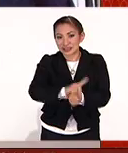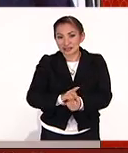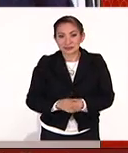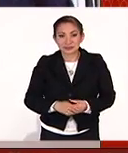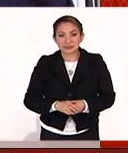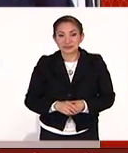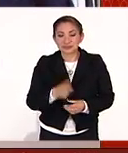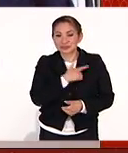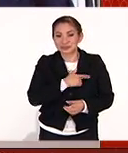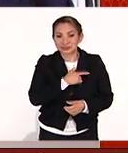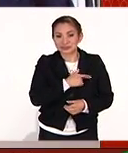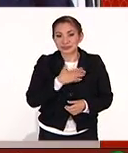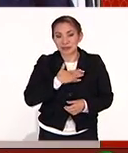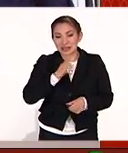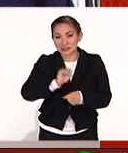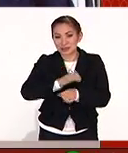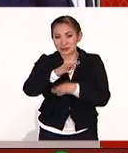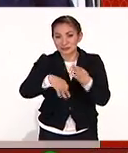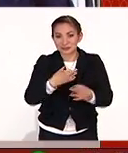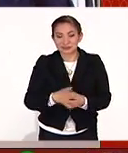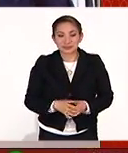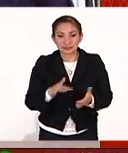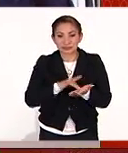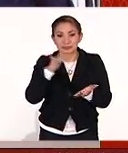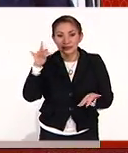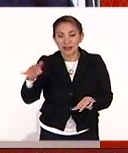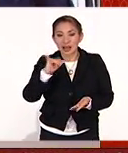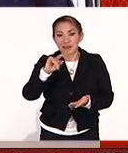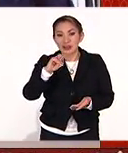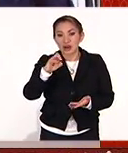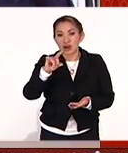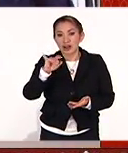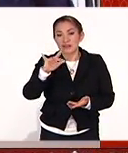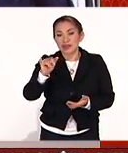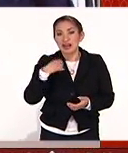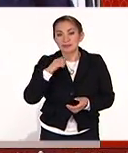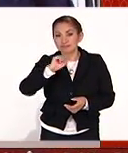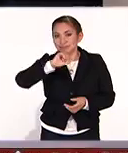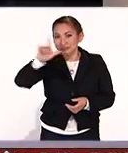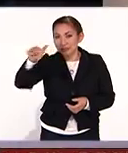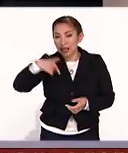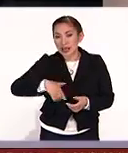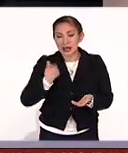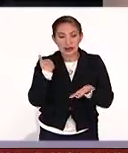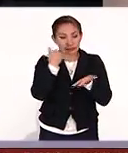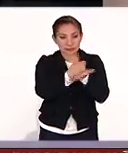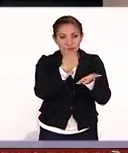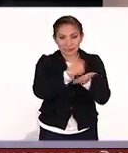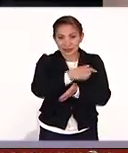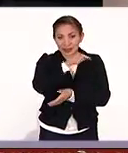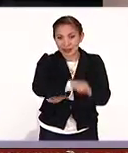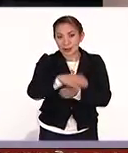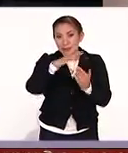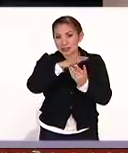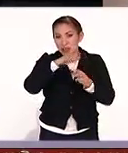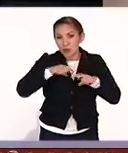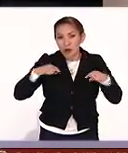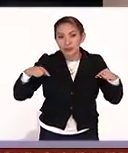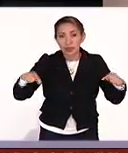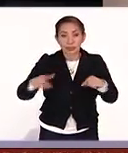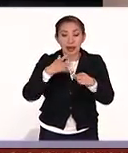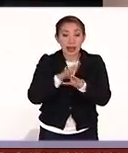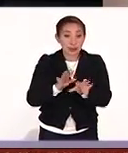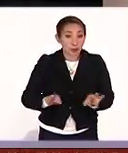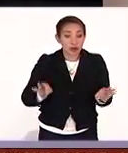días. Con mucho gusto, buena semana para todos. Gracias a Javier Oliva, nuestro experto. Él es colaborador de Mesa Cuadrada, haciendo